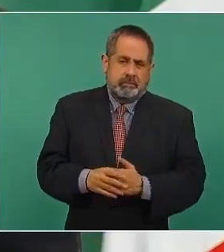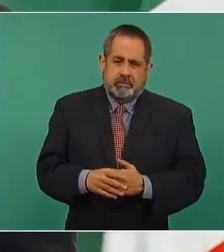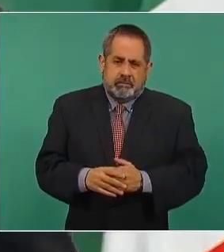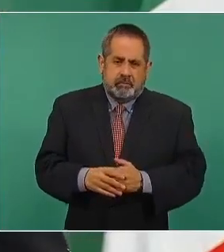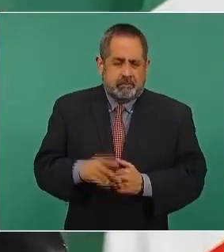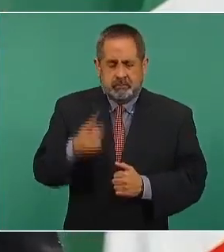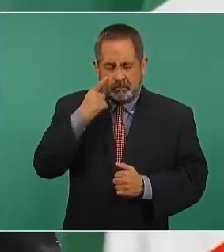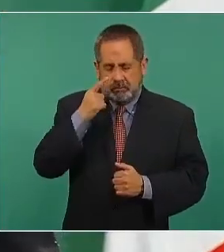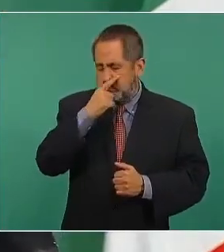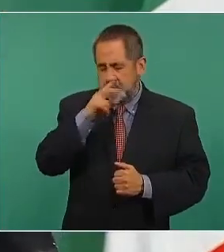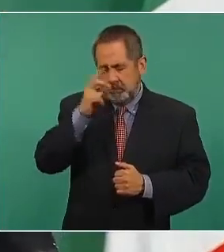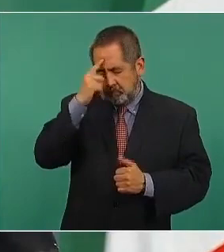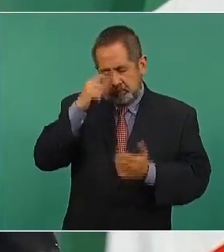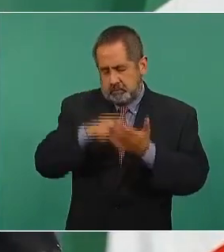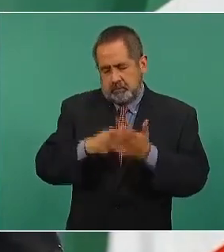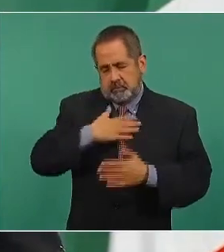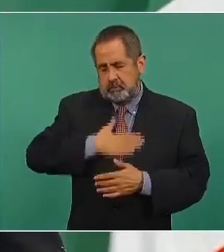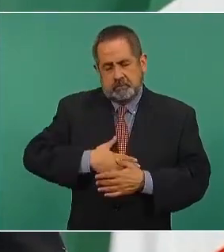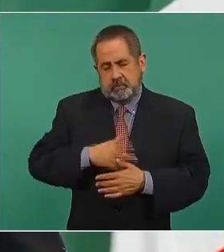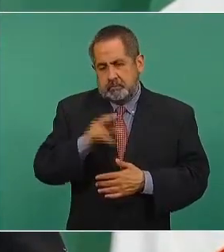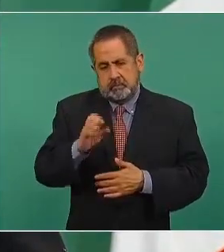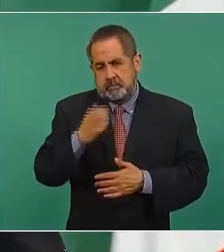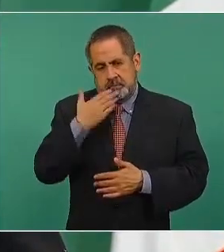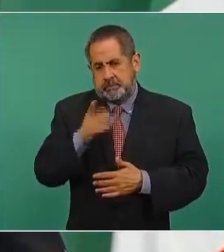no me parece justo.